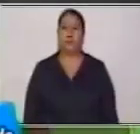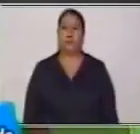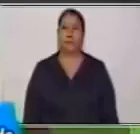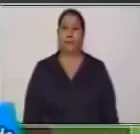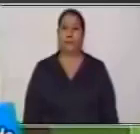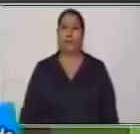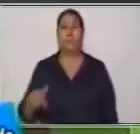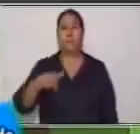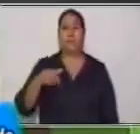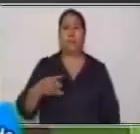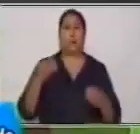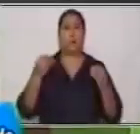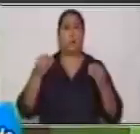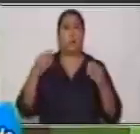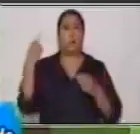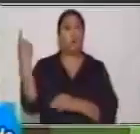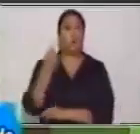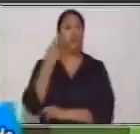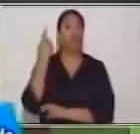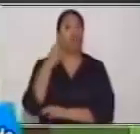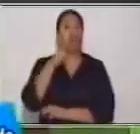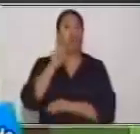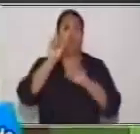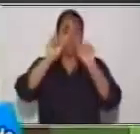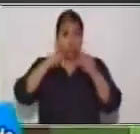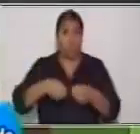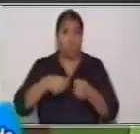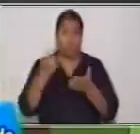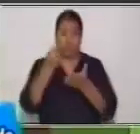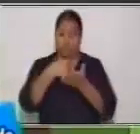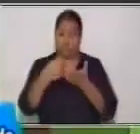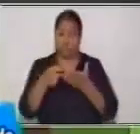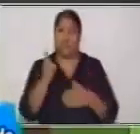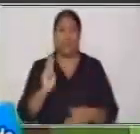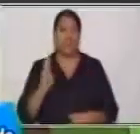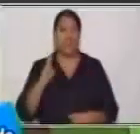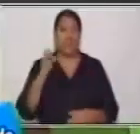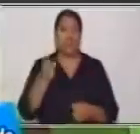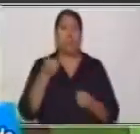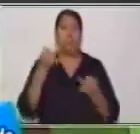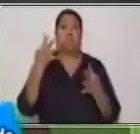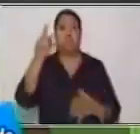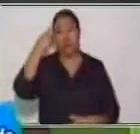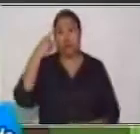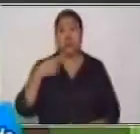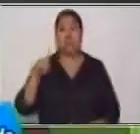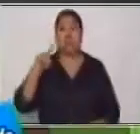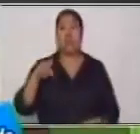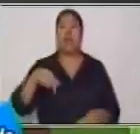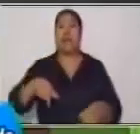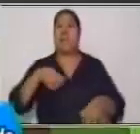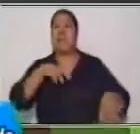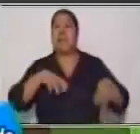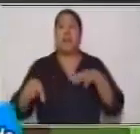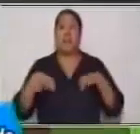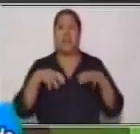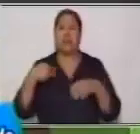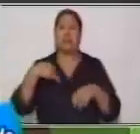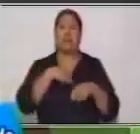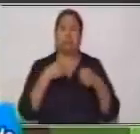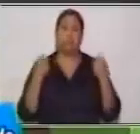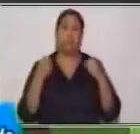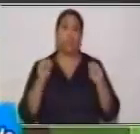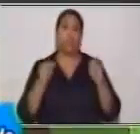Es muy, muy importante que puedas ir colocando siempre la fecha en las actividades que estamos desarrollando y